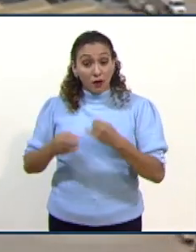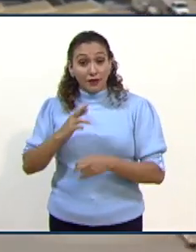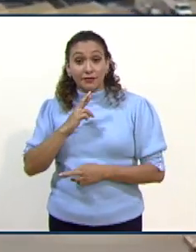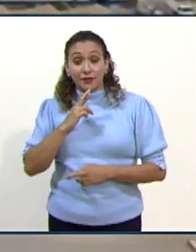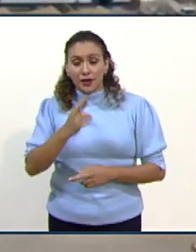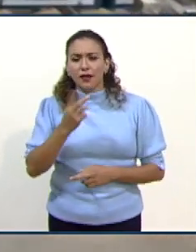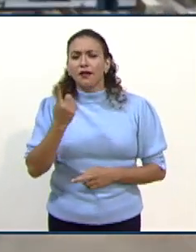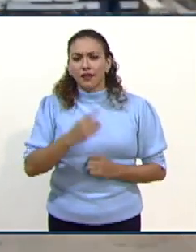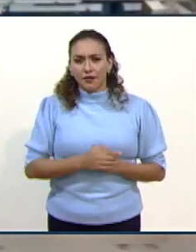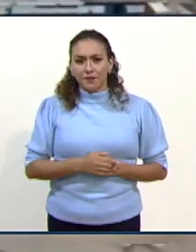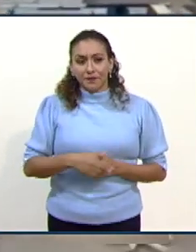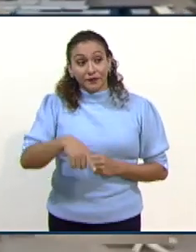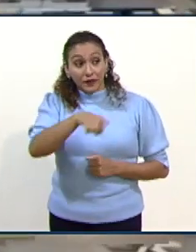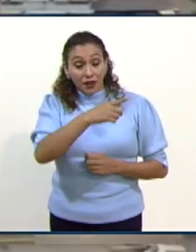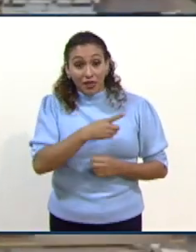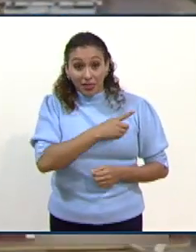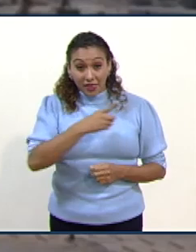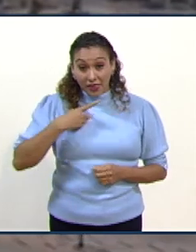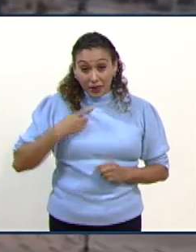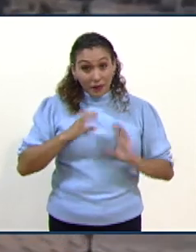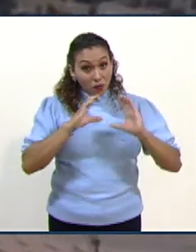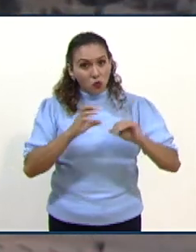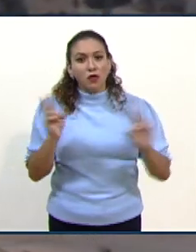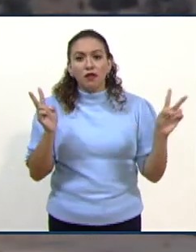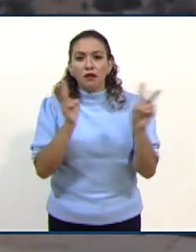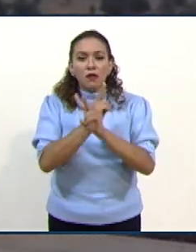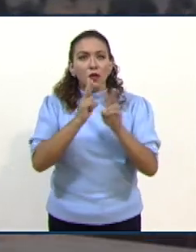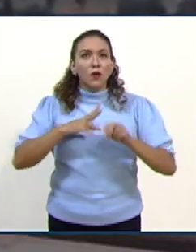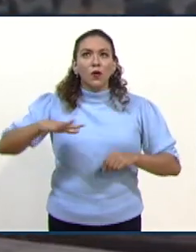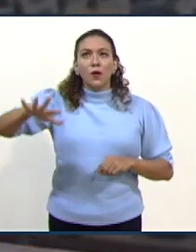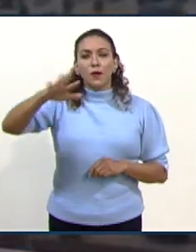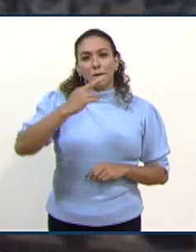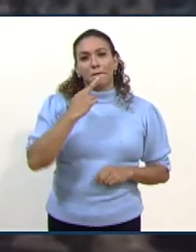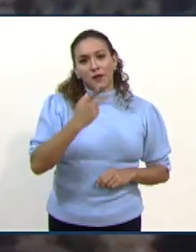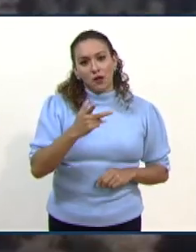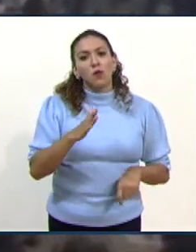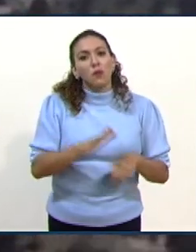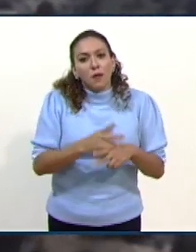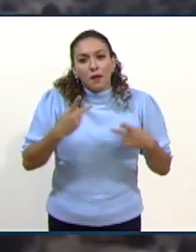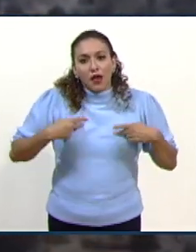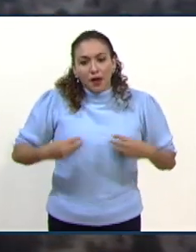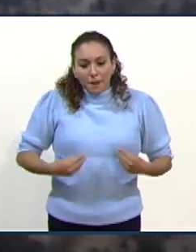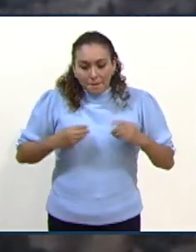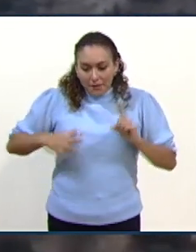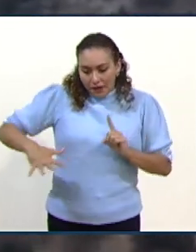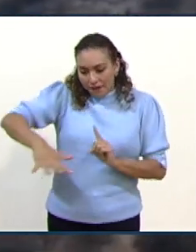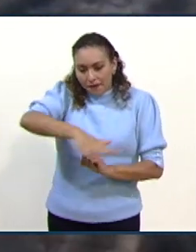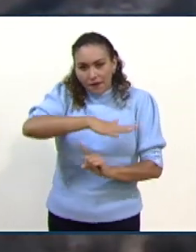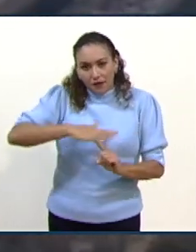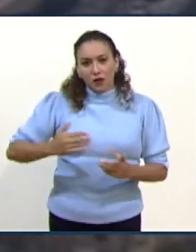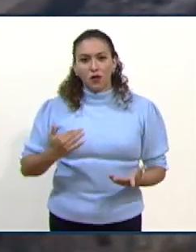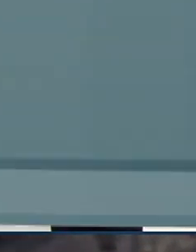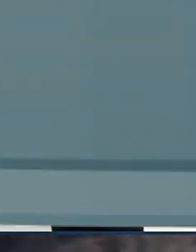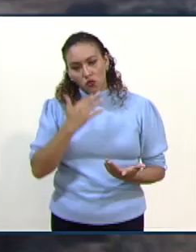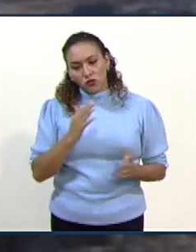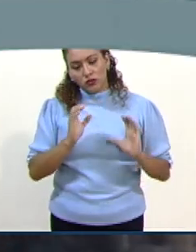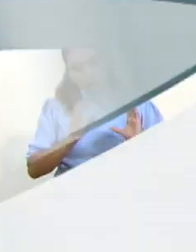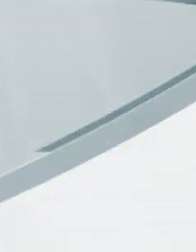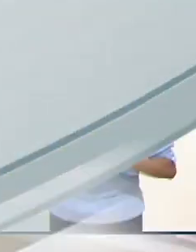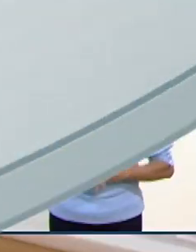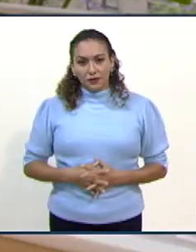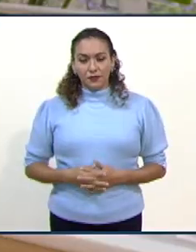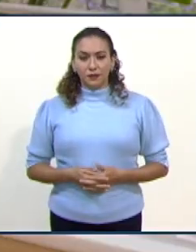ambientales a garantizar una mejor calidad del aire para todas y todos los habitantes del Valle de México.